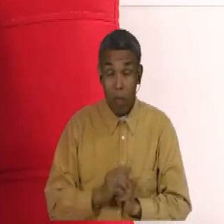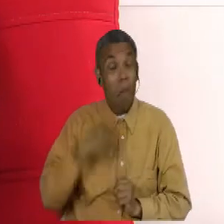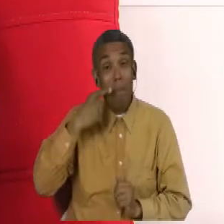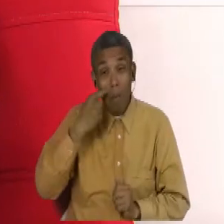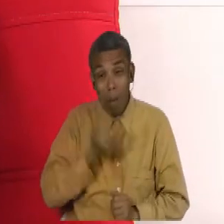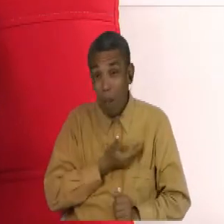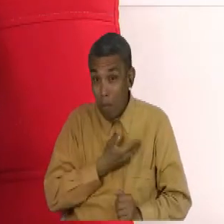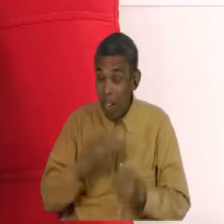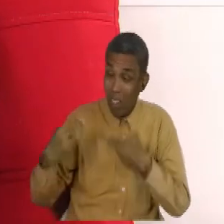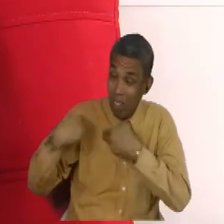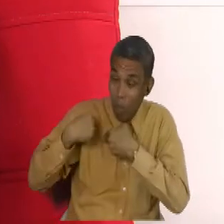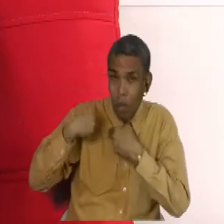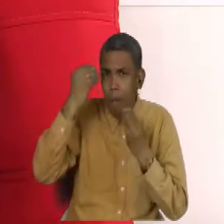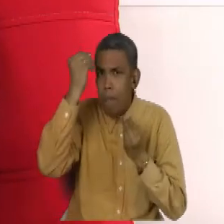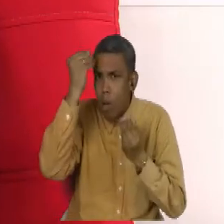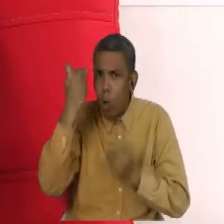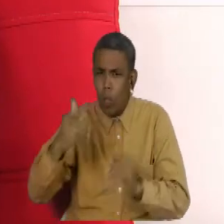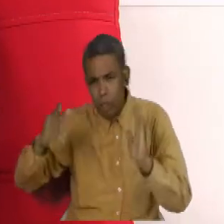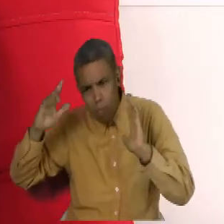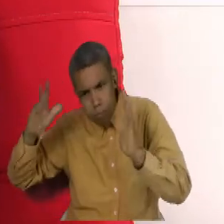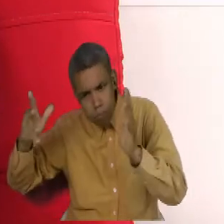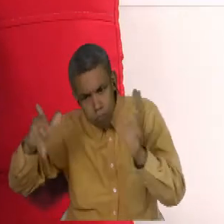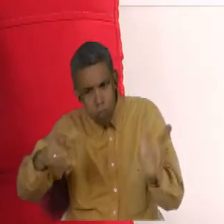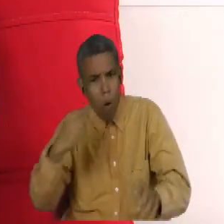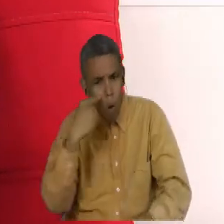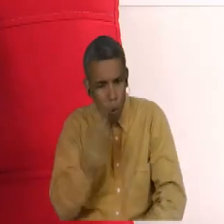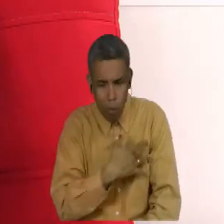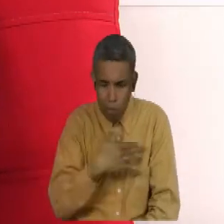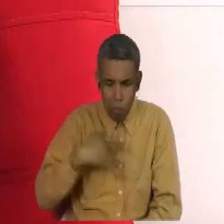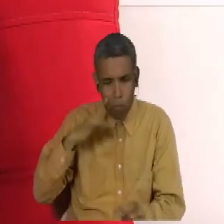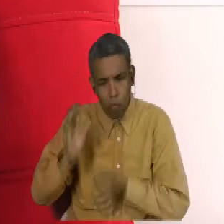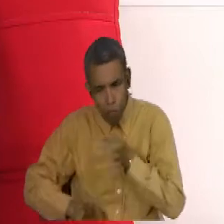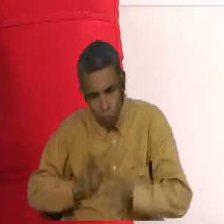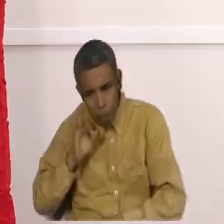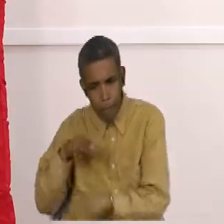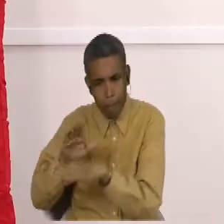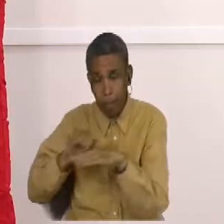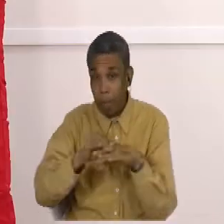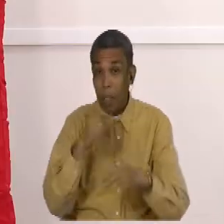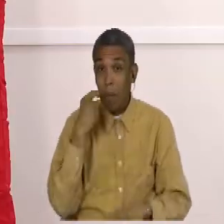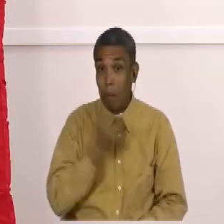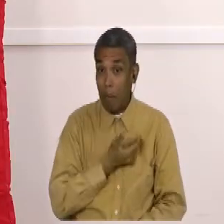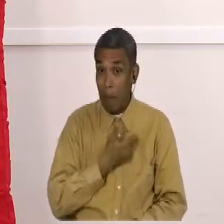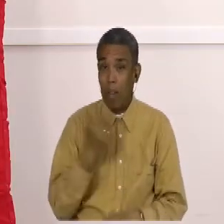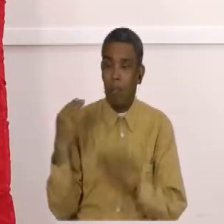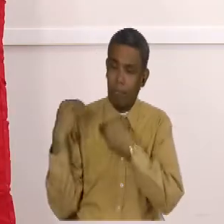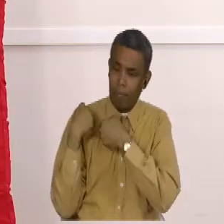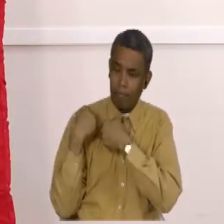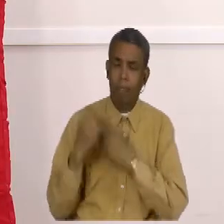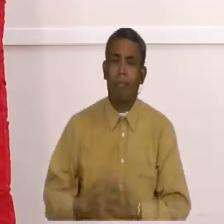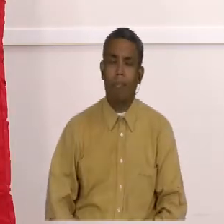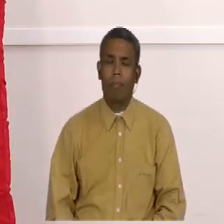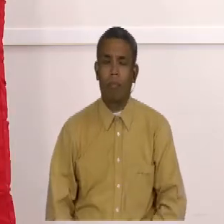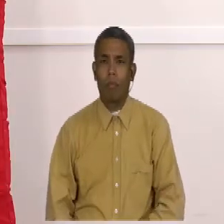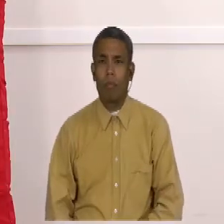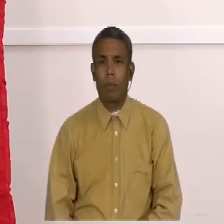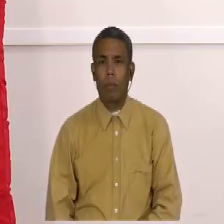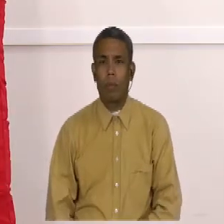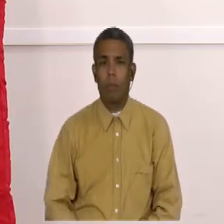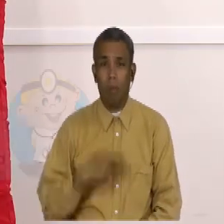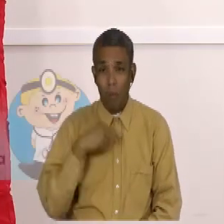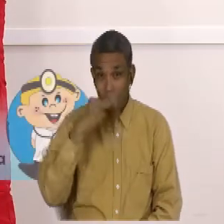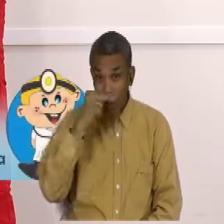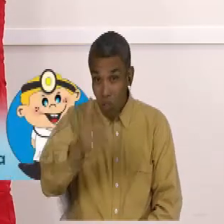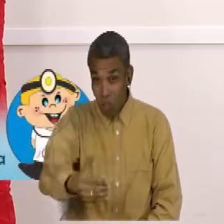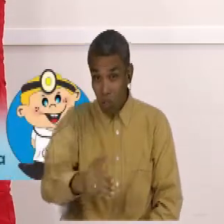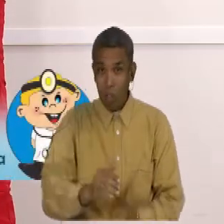futuro adulto, sí, a que tenga unos hábitos saludables. Sí, muy cierto, doctor. Eso lo veíamos en la nota tema del día, sobre el niño que lleva el